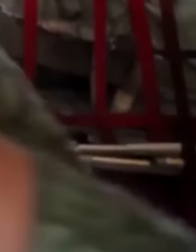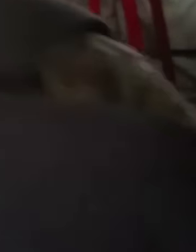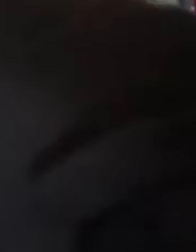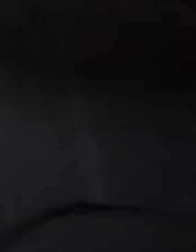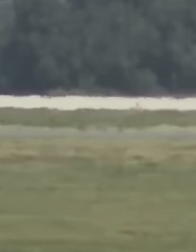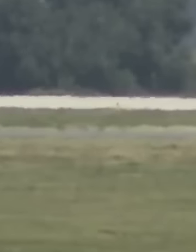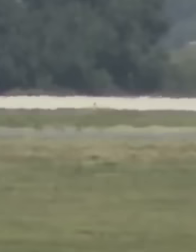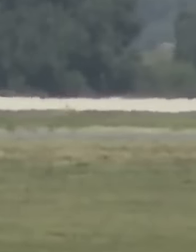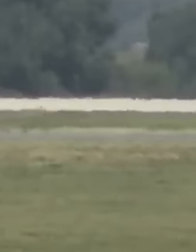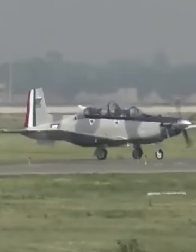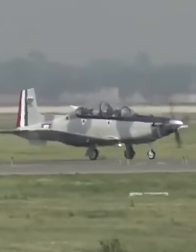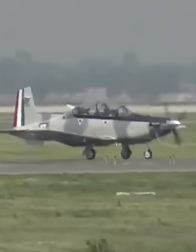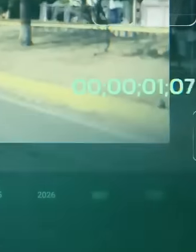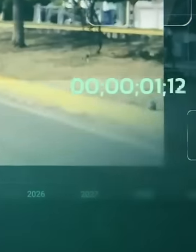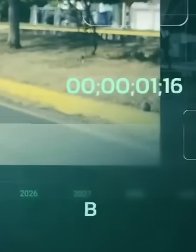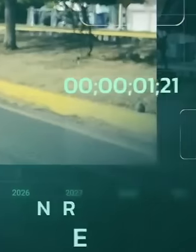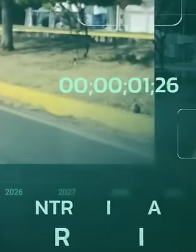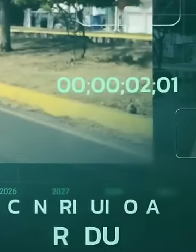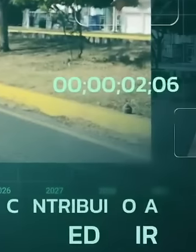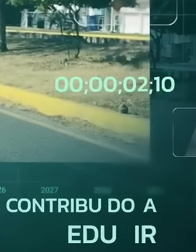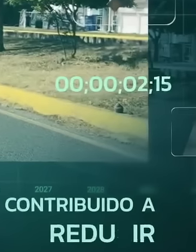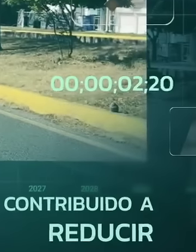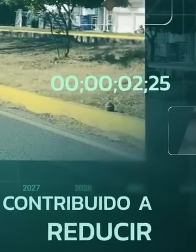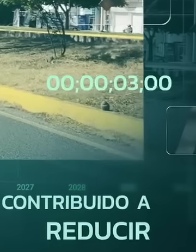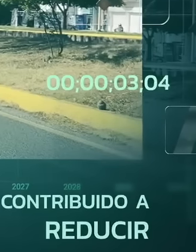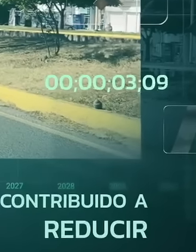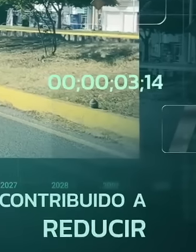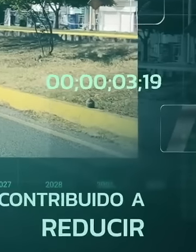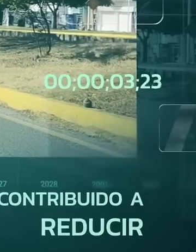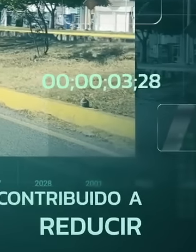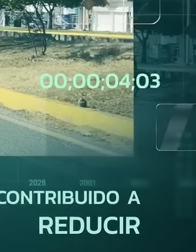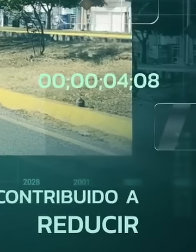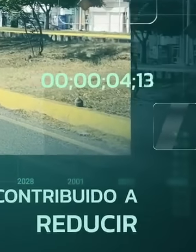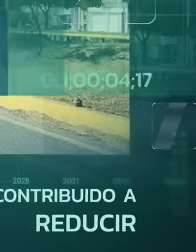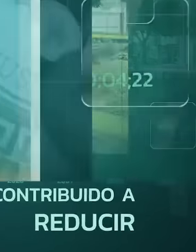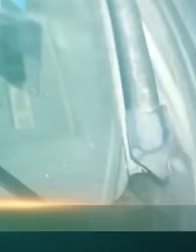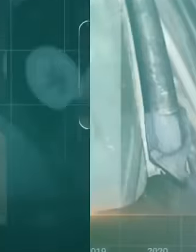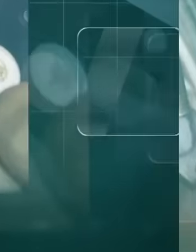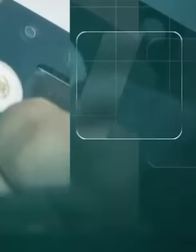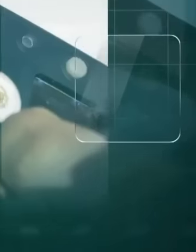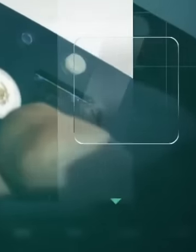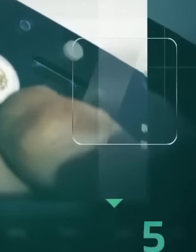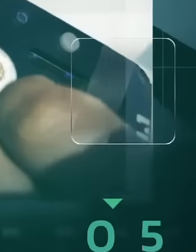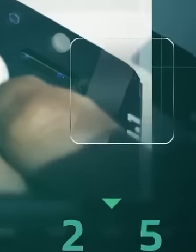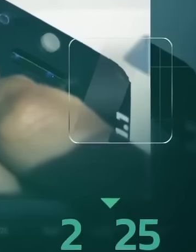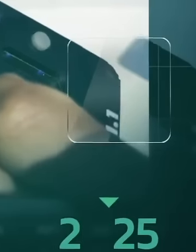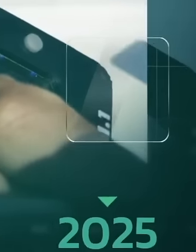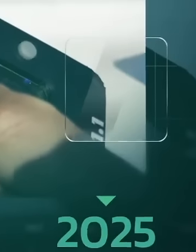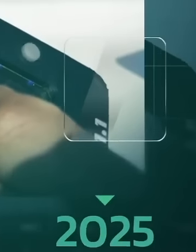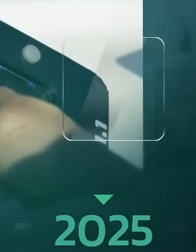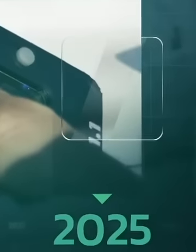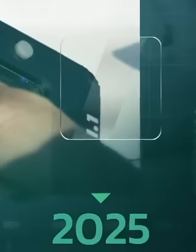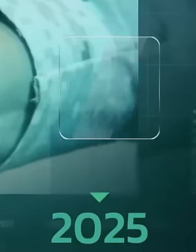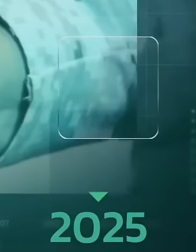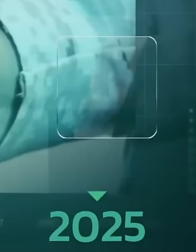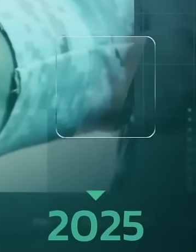norte reconociendo lo evidente. Con Harfuch, la seguridad va en serio y la impunidad se está acabando.